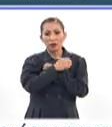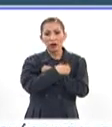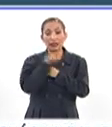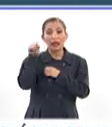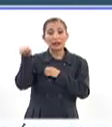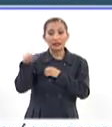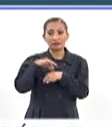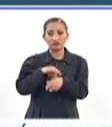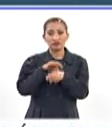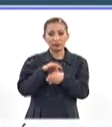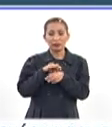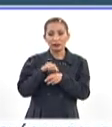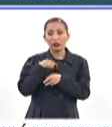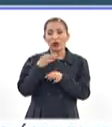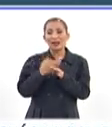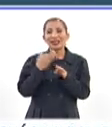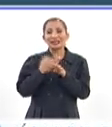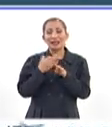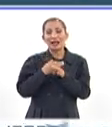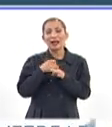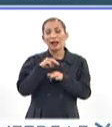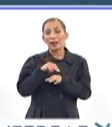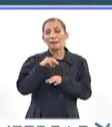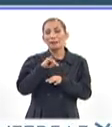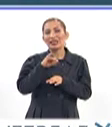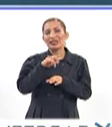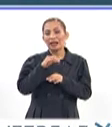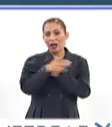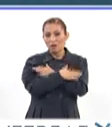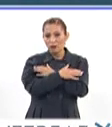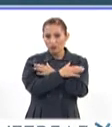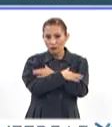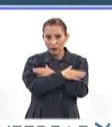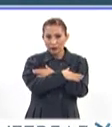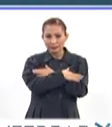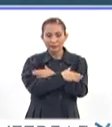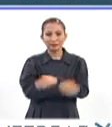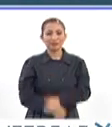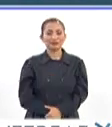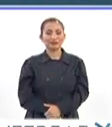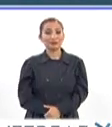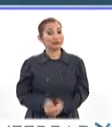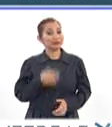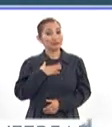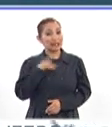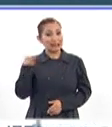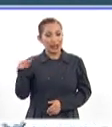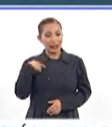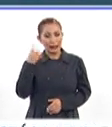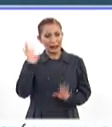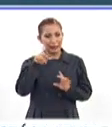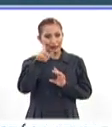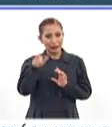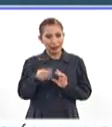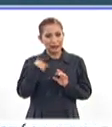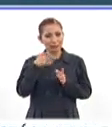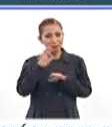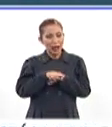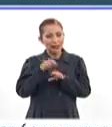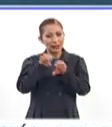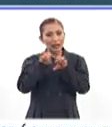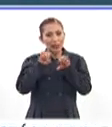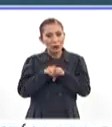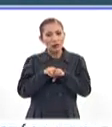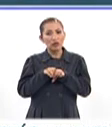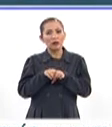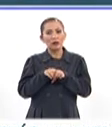quien se encuentra en vivo en este momento en Palacio de Minería. Un fuerte abrazo. Y bueno, pues ahí estaremos teniendo un equipo de